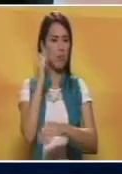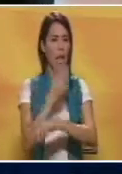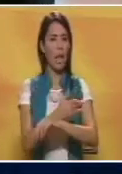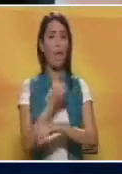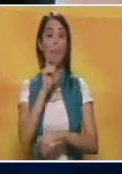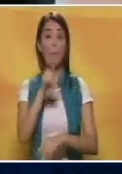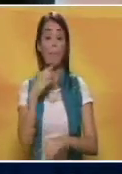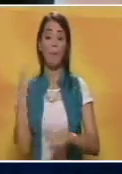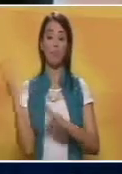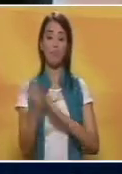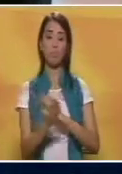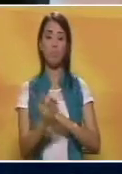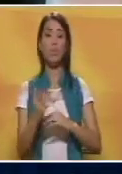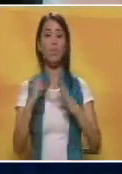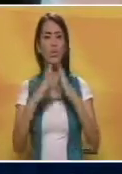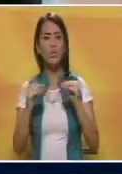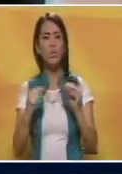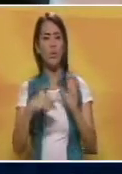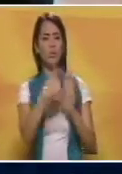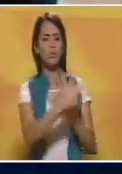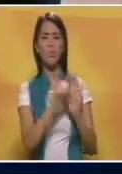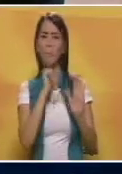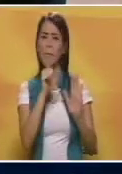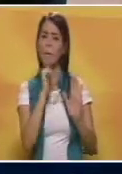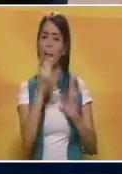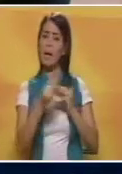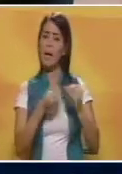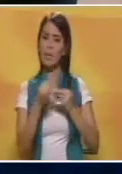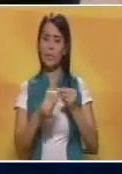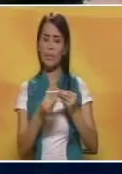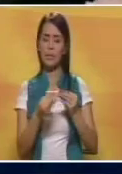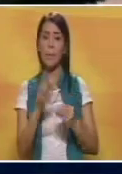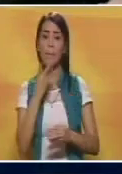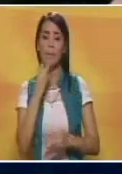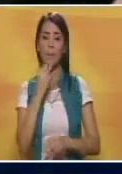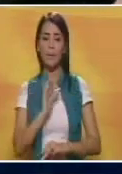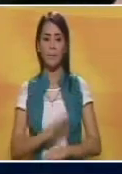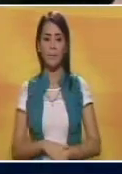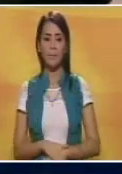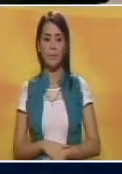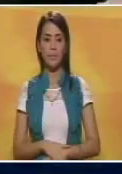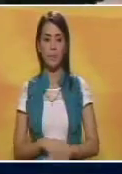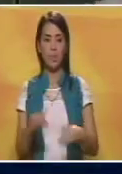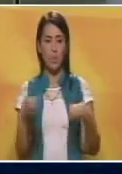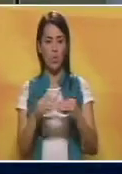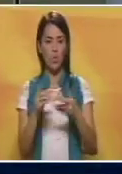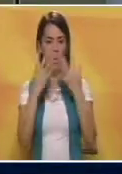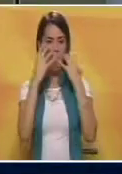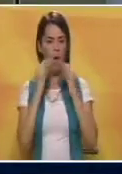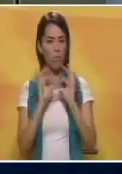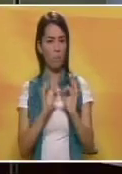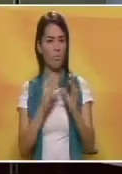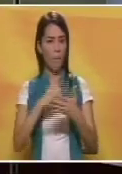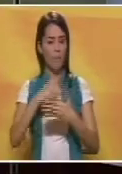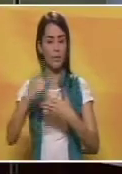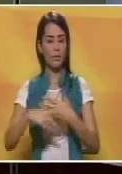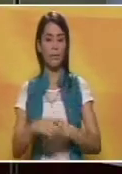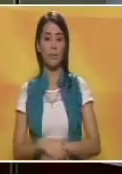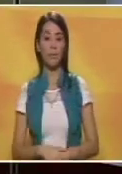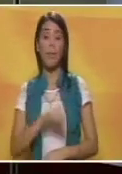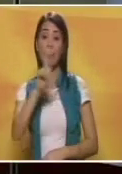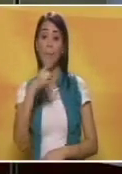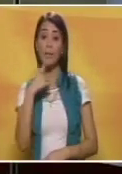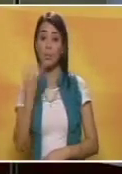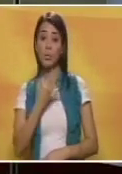todos los crímenes que se realizan en lo que es la delincuencia organizada el diputado aseguró también